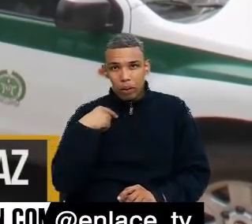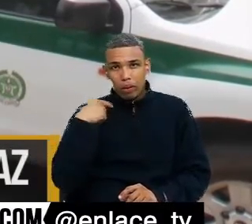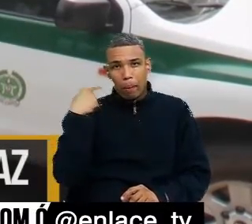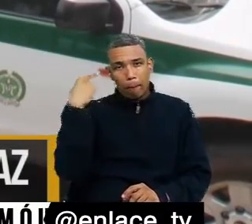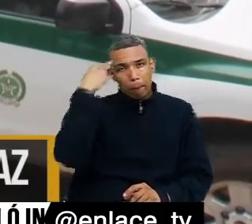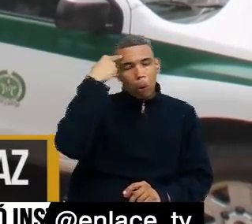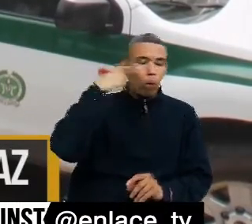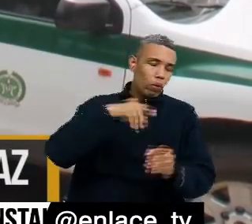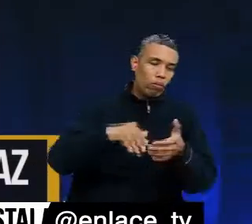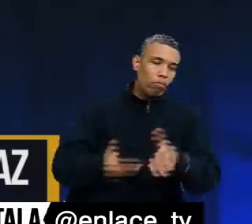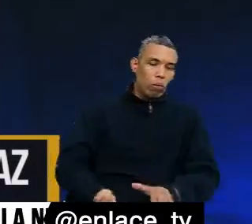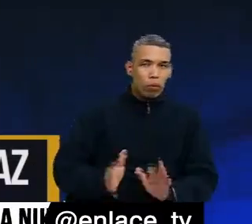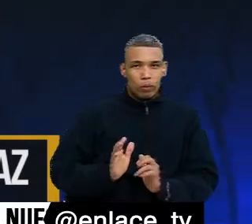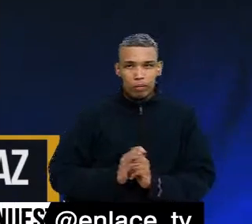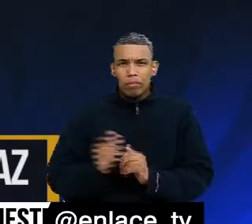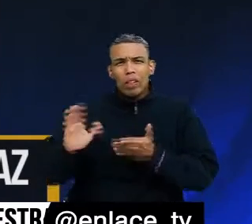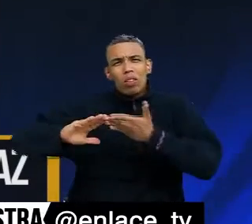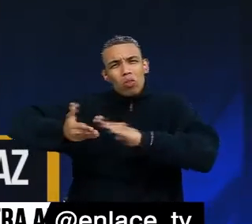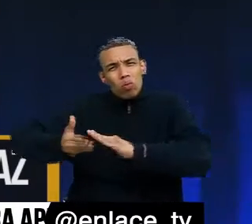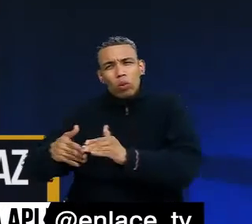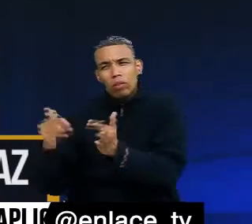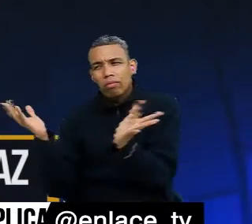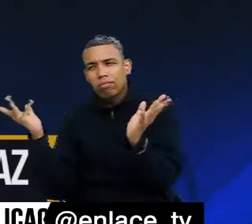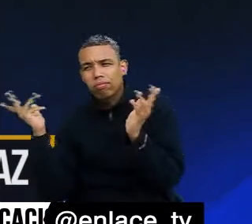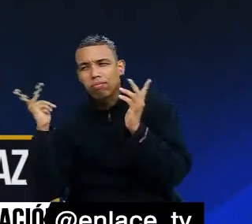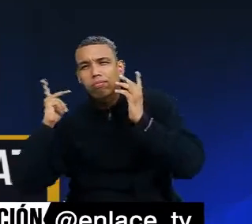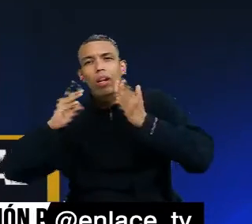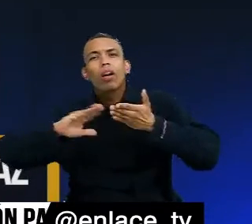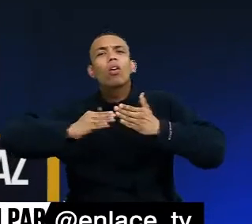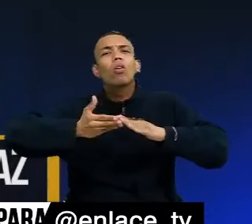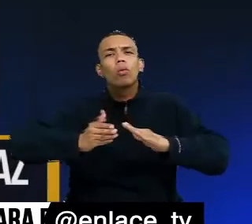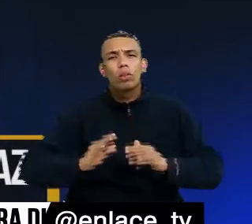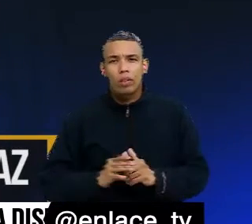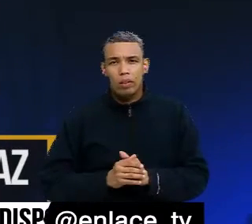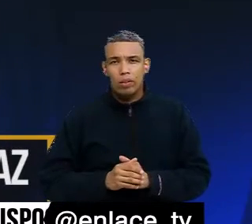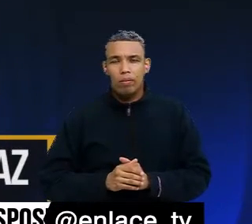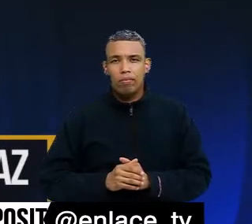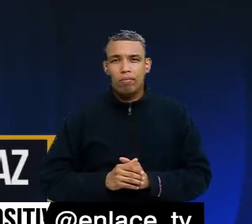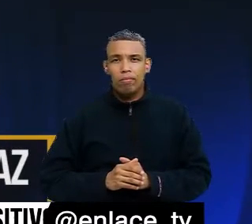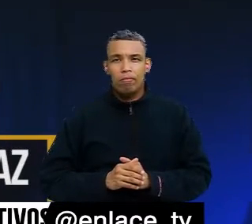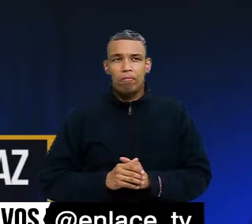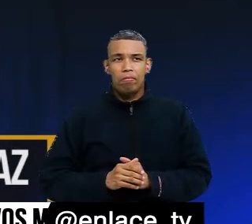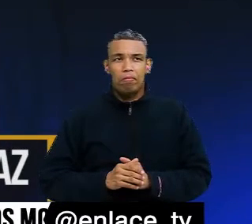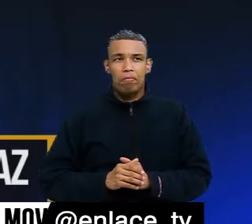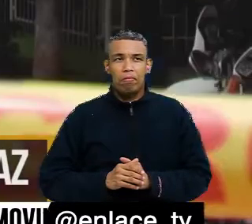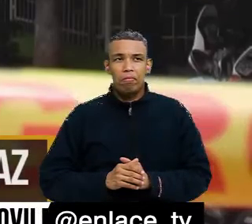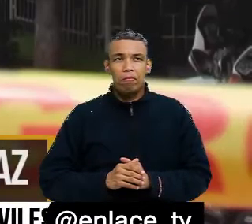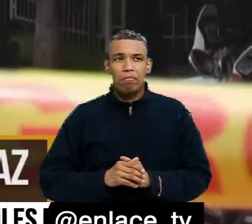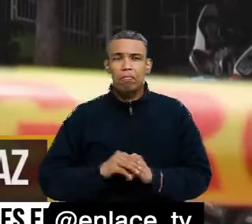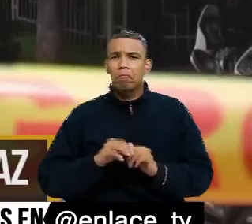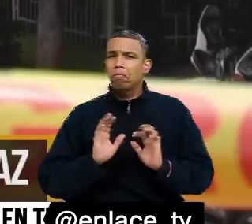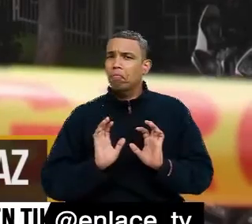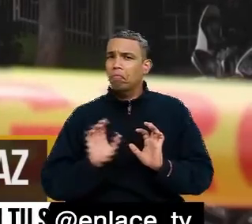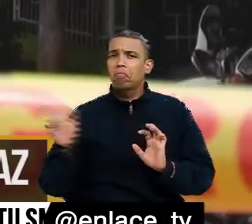comunidad, esta persona se encontraba presuntamente con otros dos sujetos